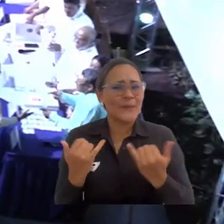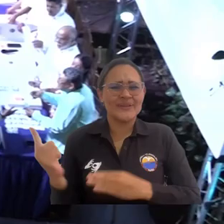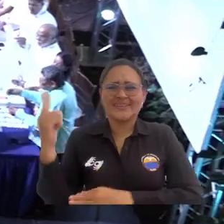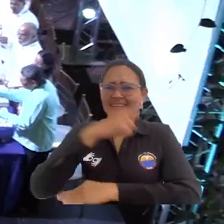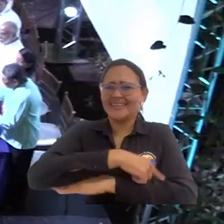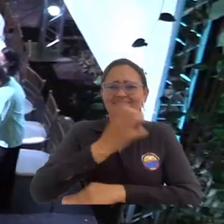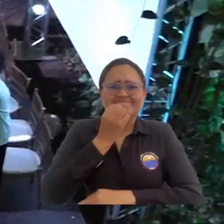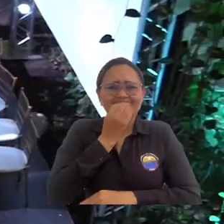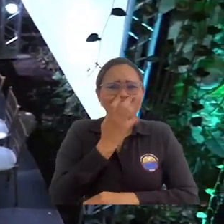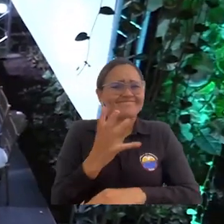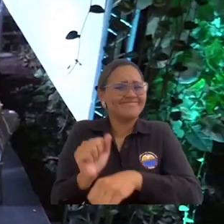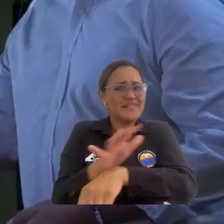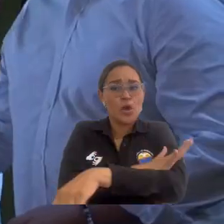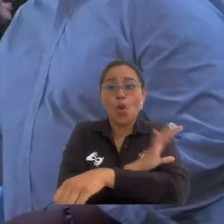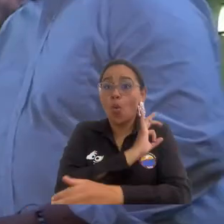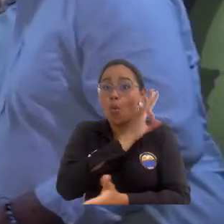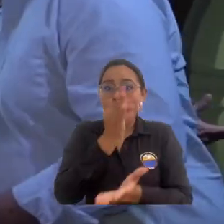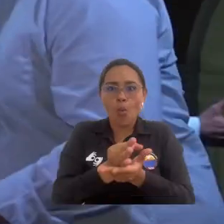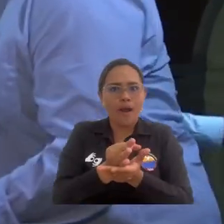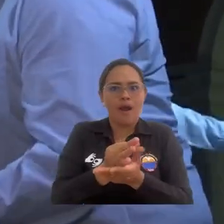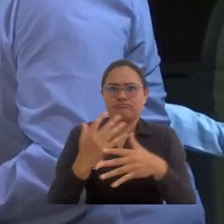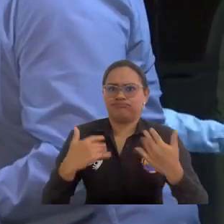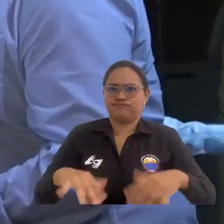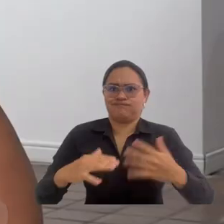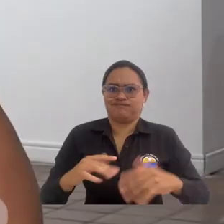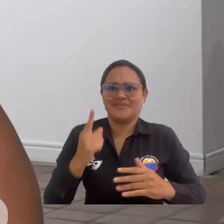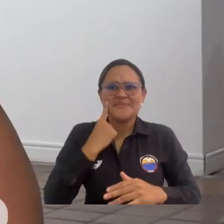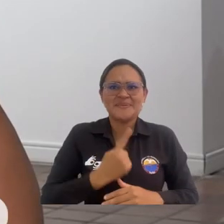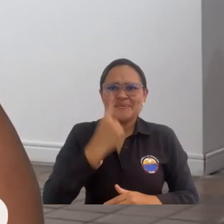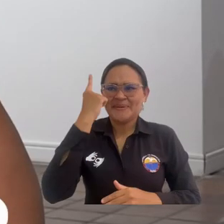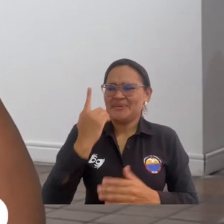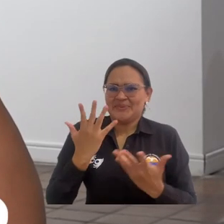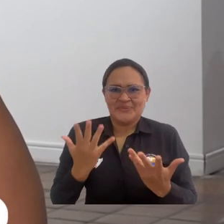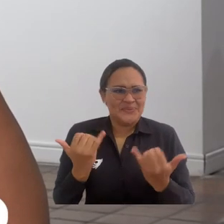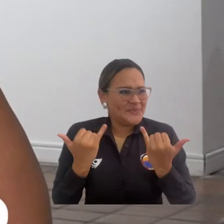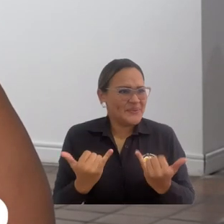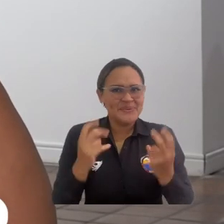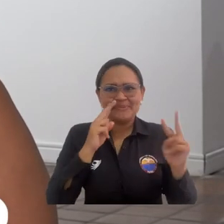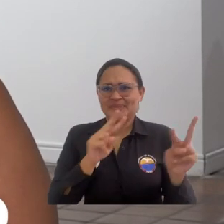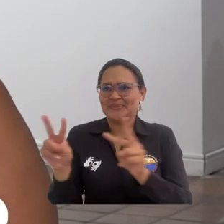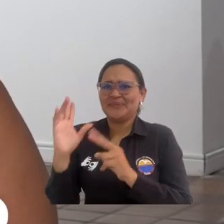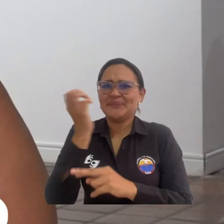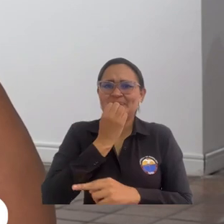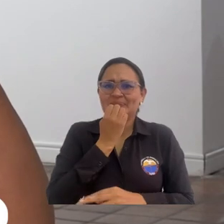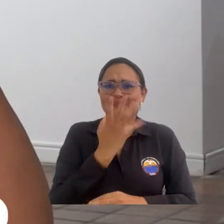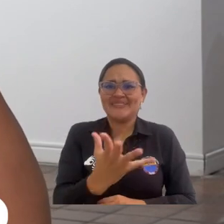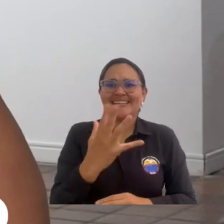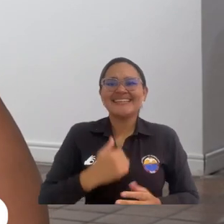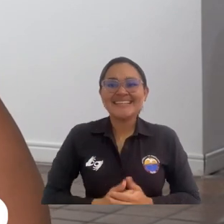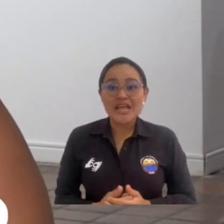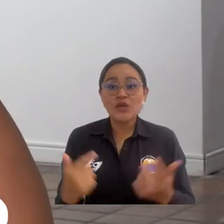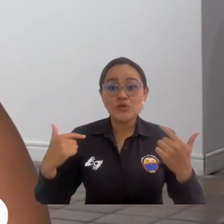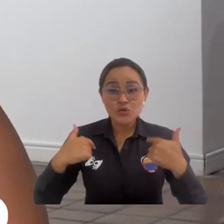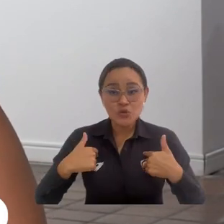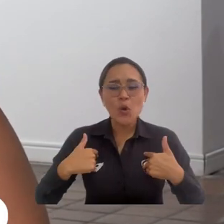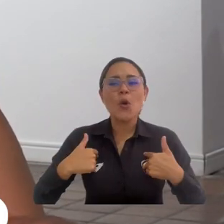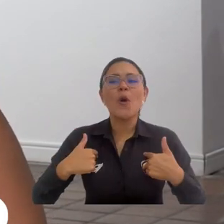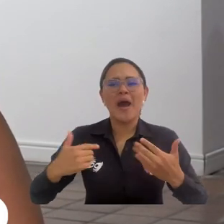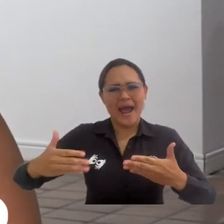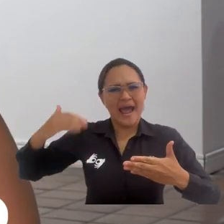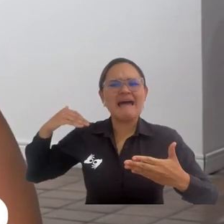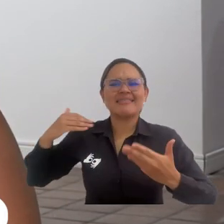Ha sido un día maravilloso, nunca había visto una ceremonia tan bonita como esta. He